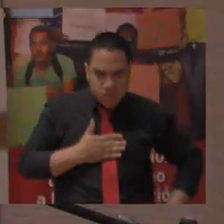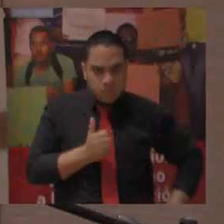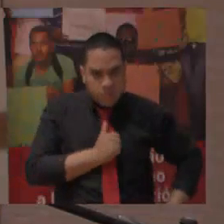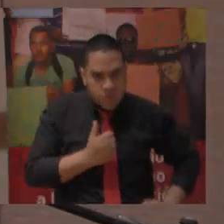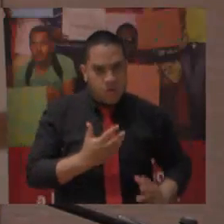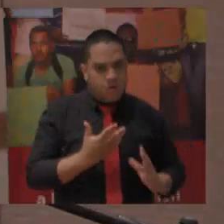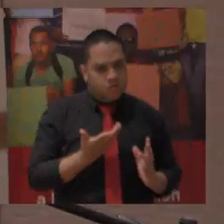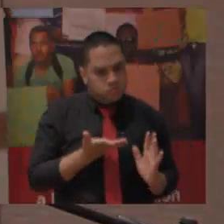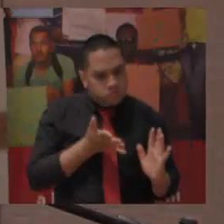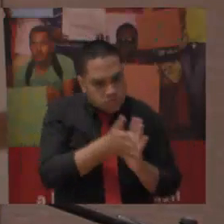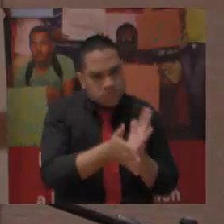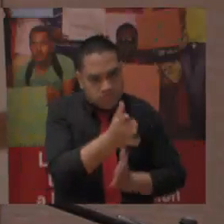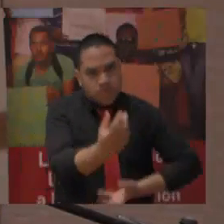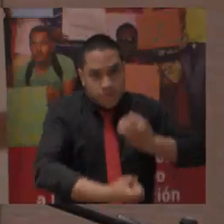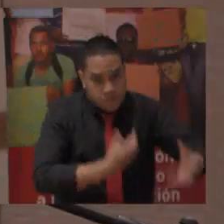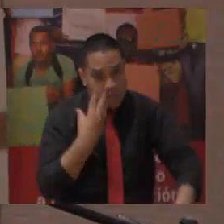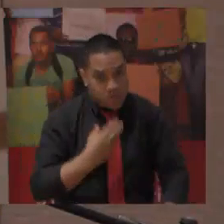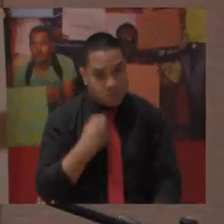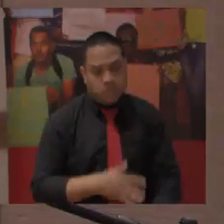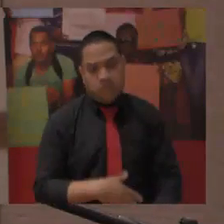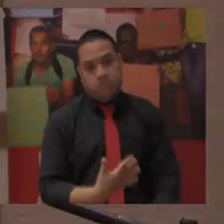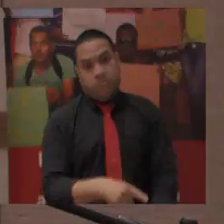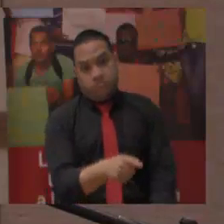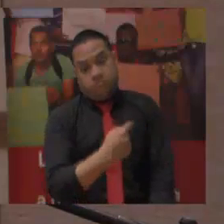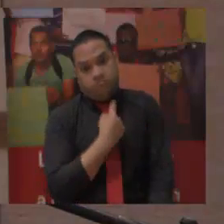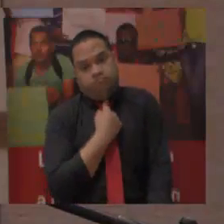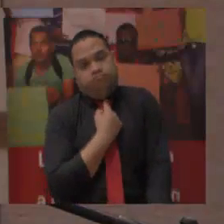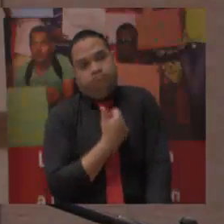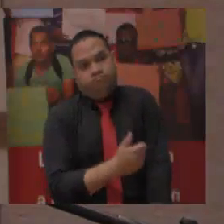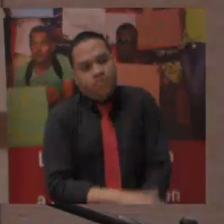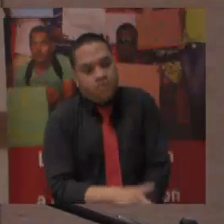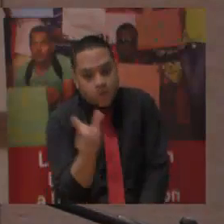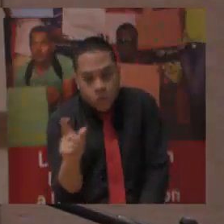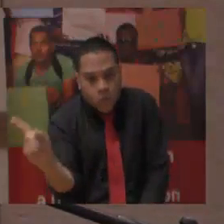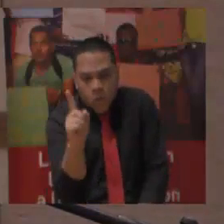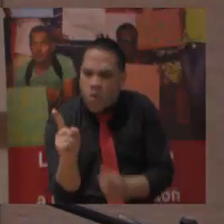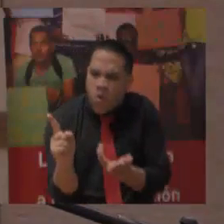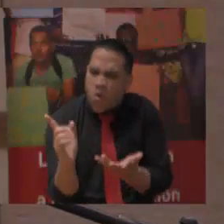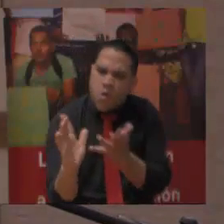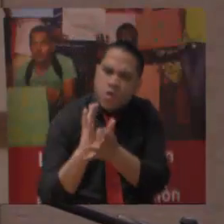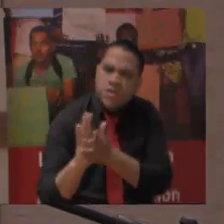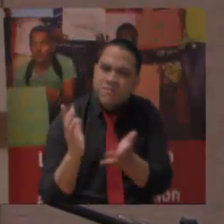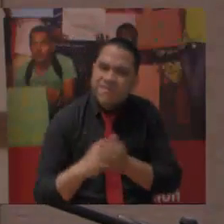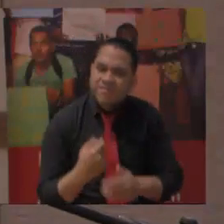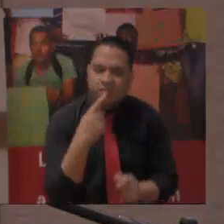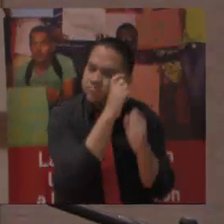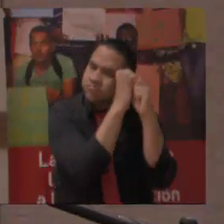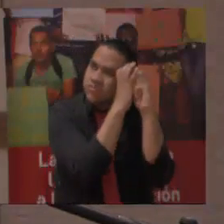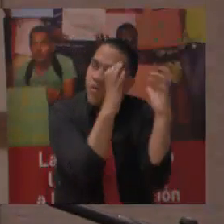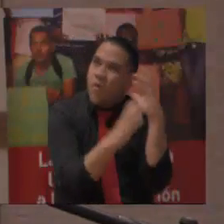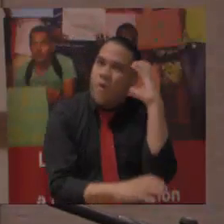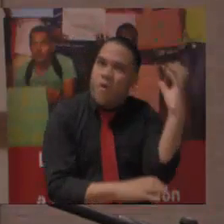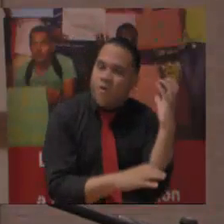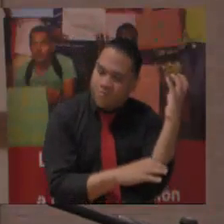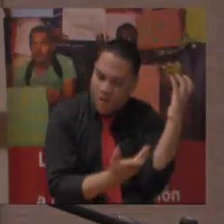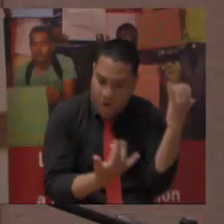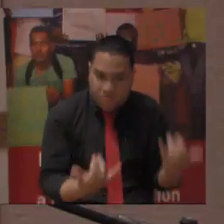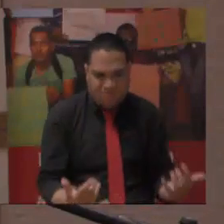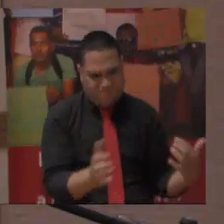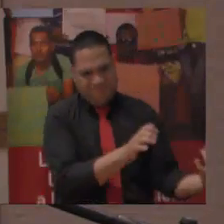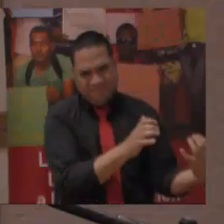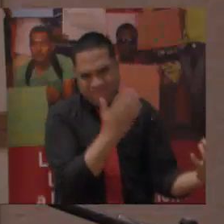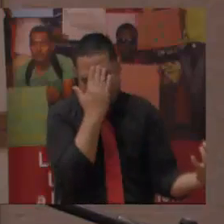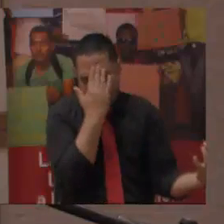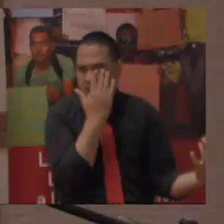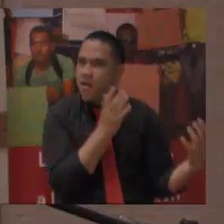maravillosas y nos encanta conocer de primera voz ese país que se imaginan en medio de esto que estamos viviendo, de